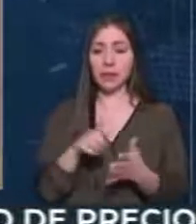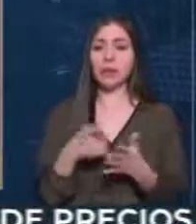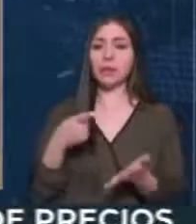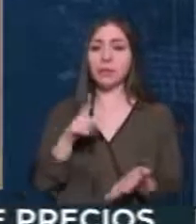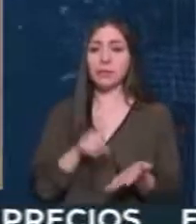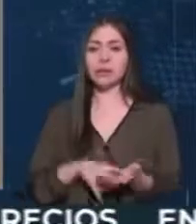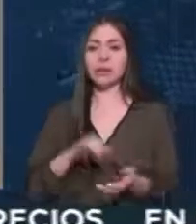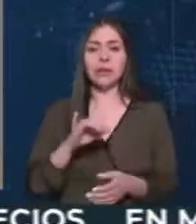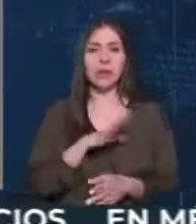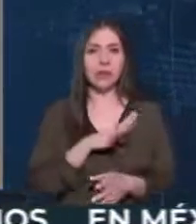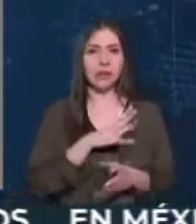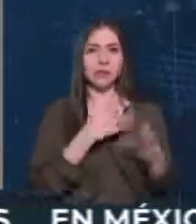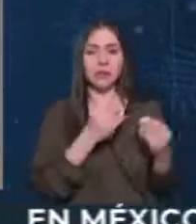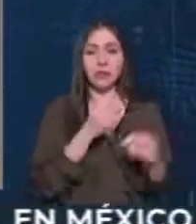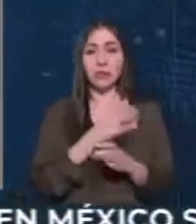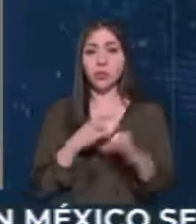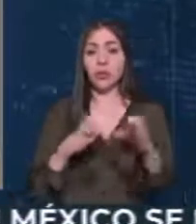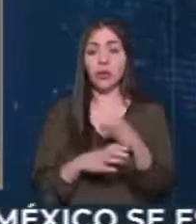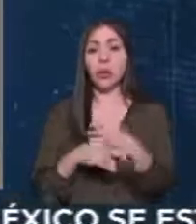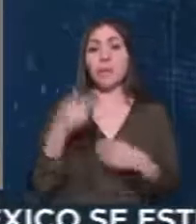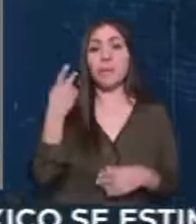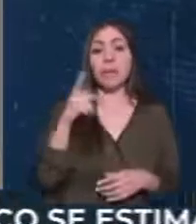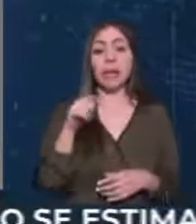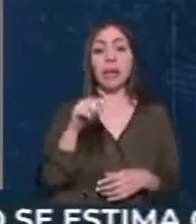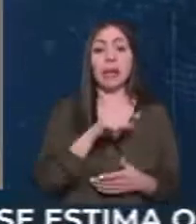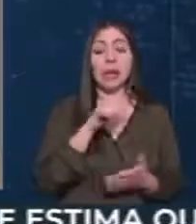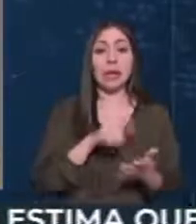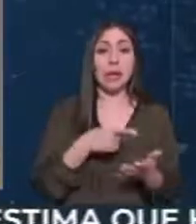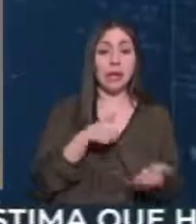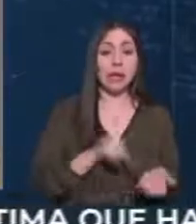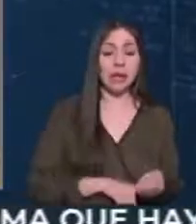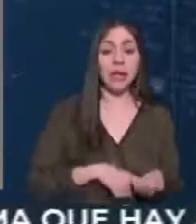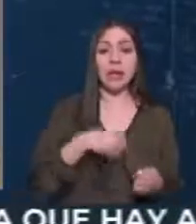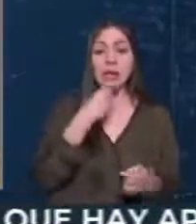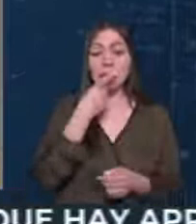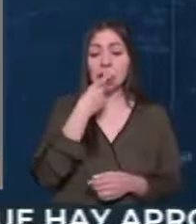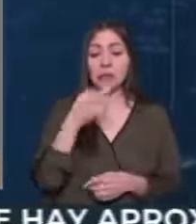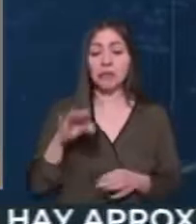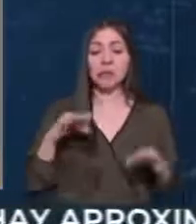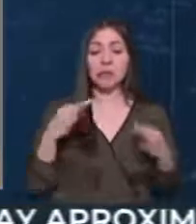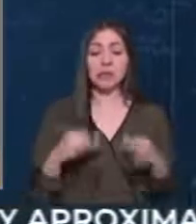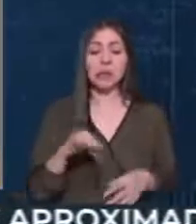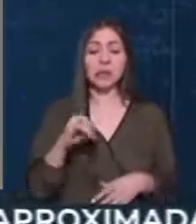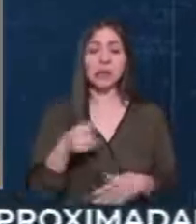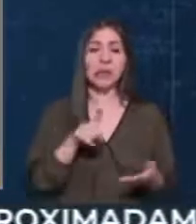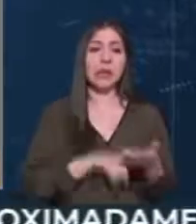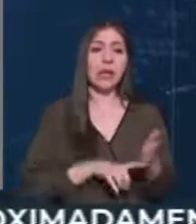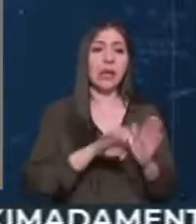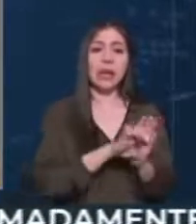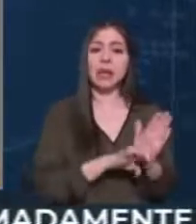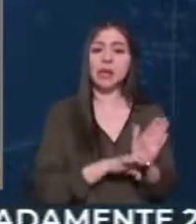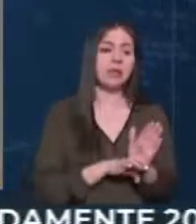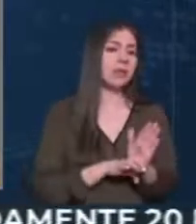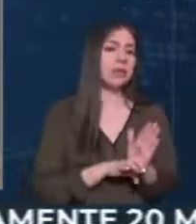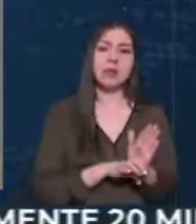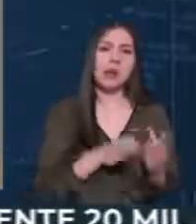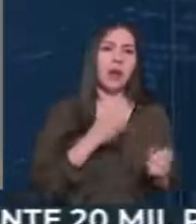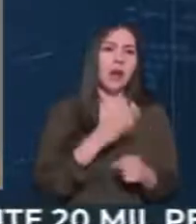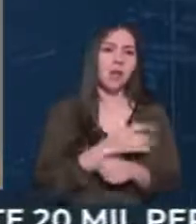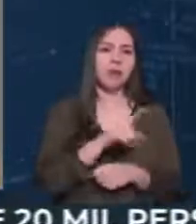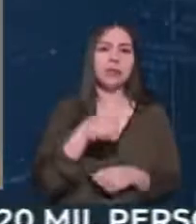ciertas cosas, pero sí, no porque esté dentro de la ilegalidad, está dentro de lo moral y de lo ético. Y eso es lo que estamos viendo en estos momentos,